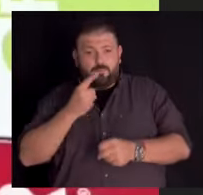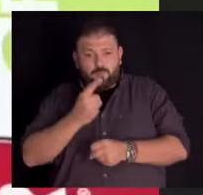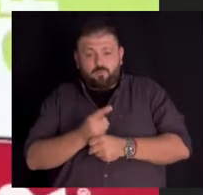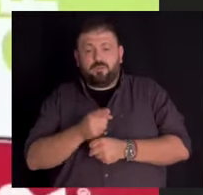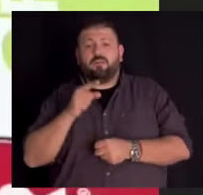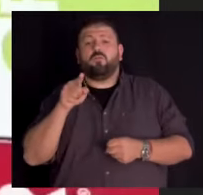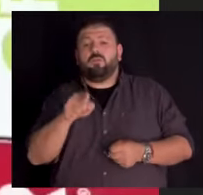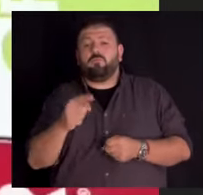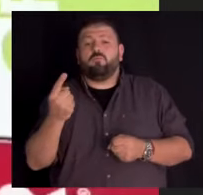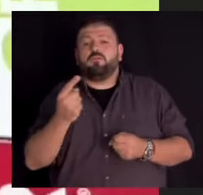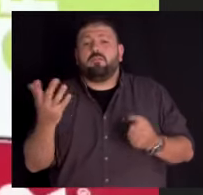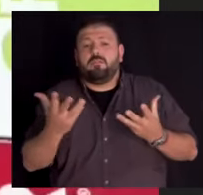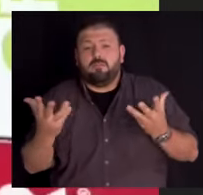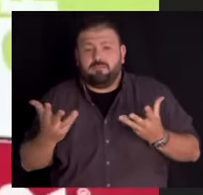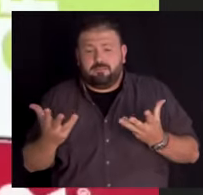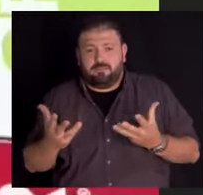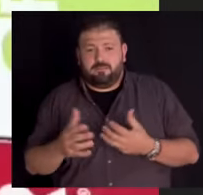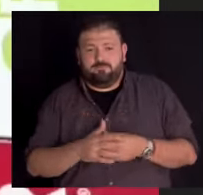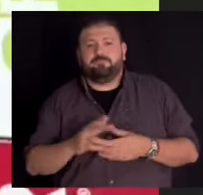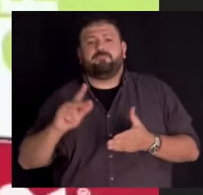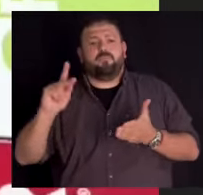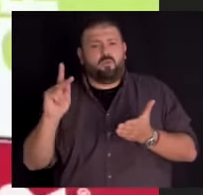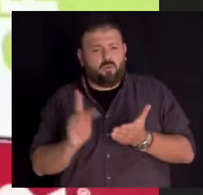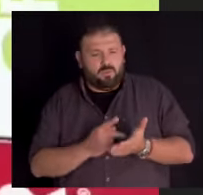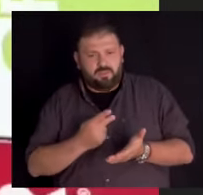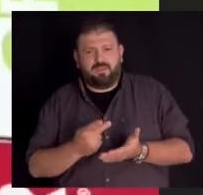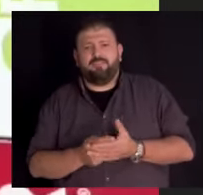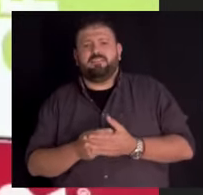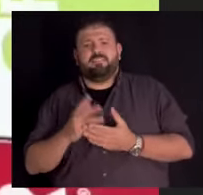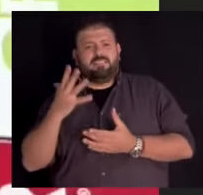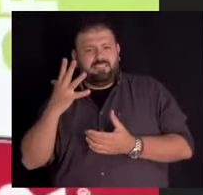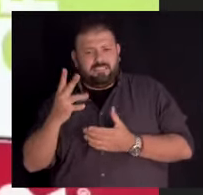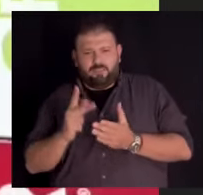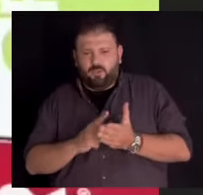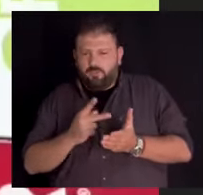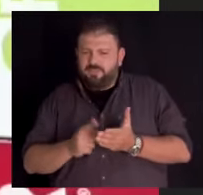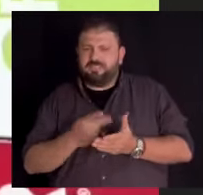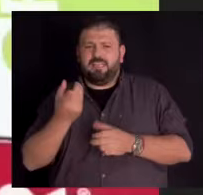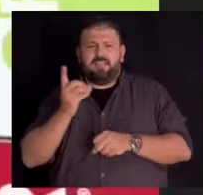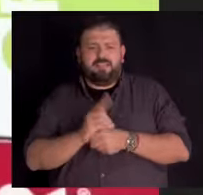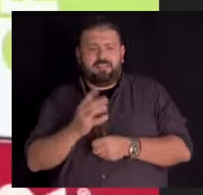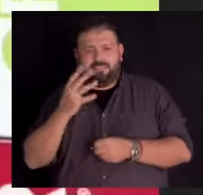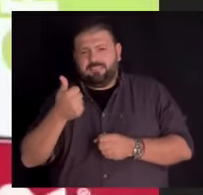que hacer? Otra vez, 5 veces al día, 6 veces